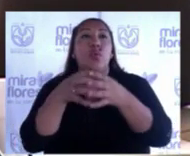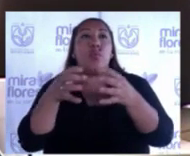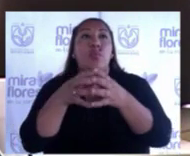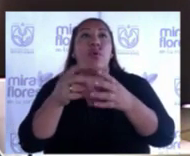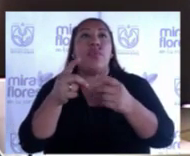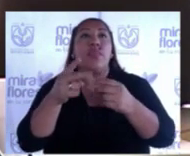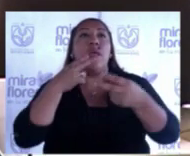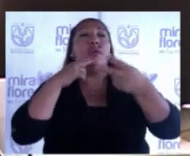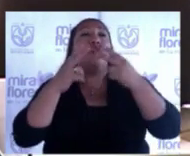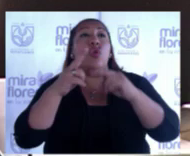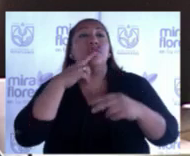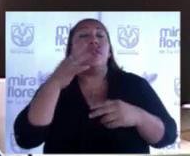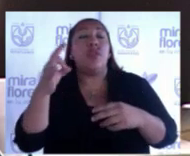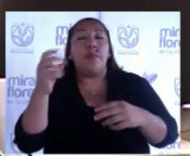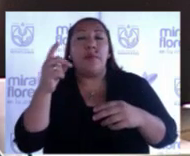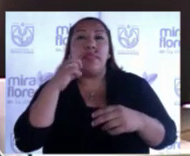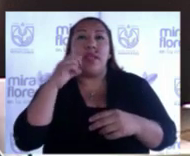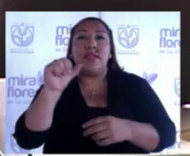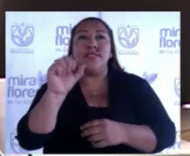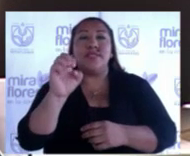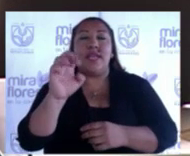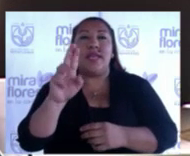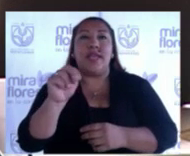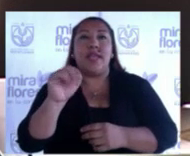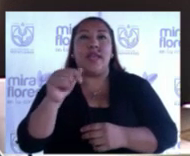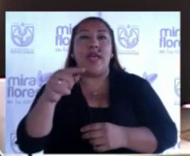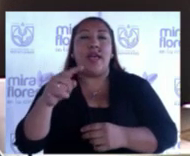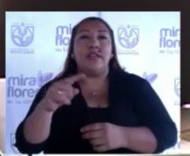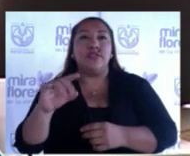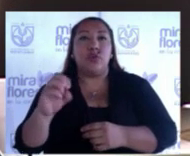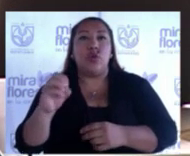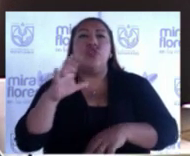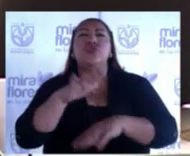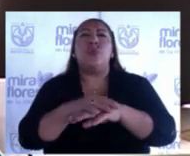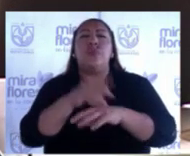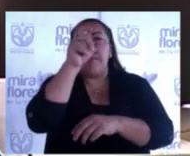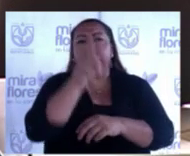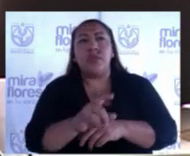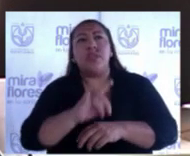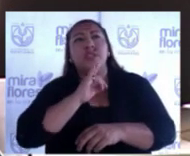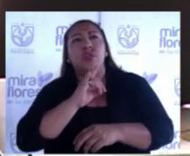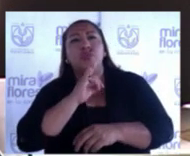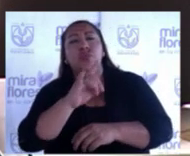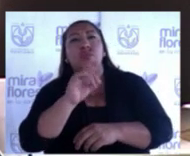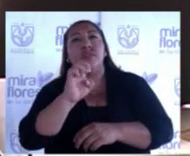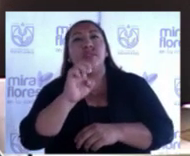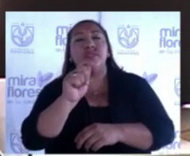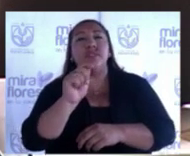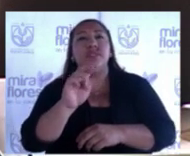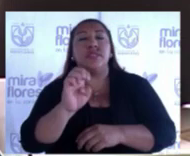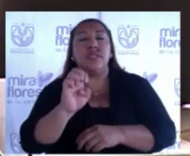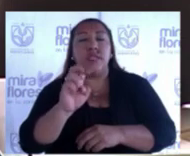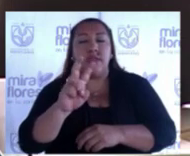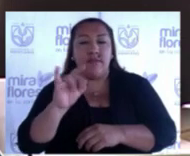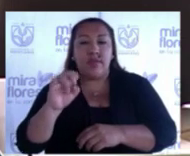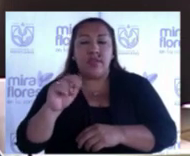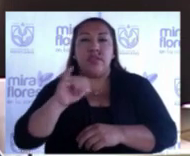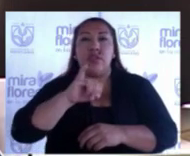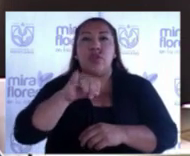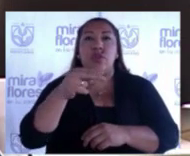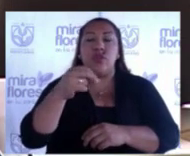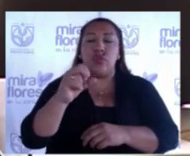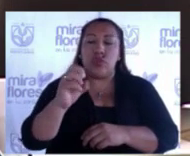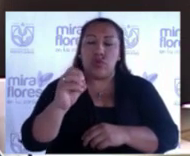de Miraflores nos brindó con referencia al caso del ciudadano estadounidense Steven Joseph. Queremos